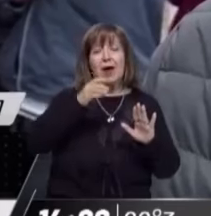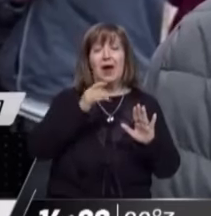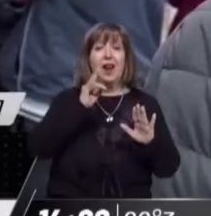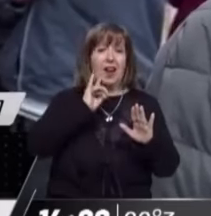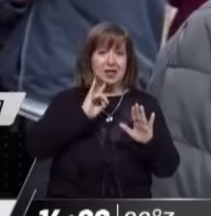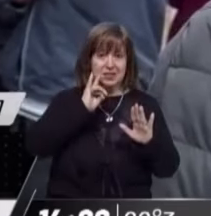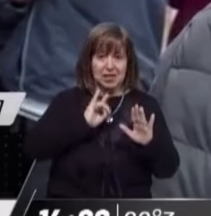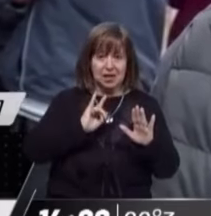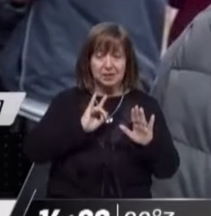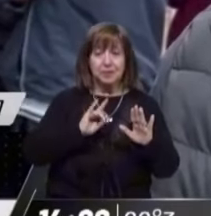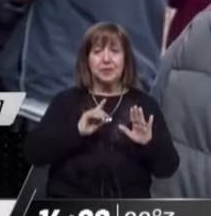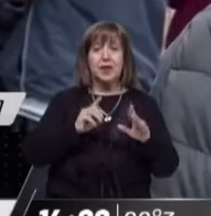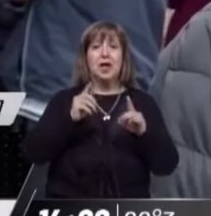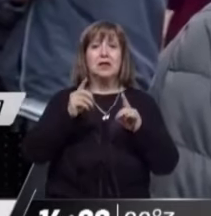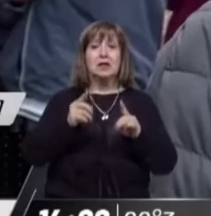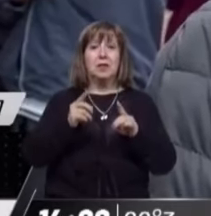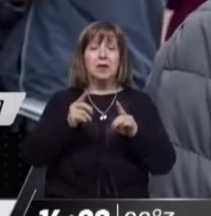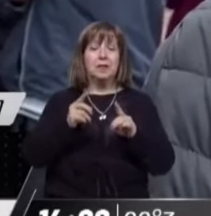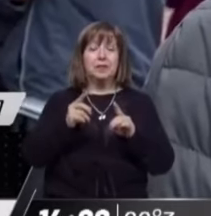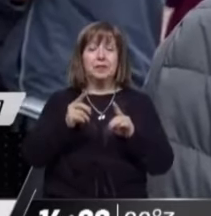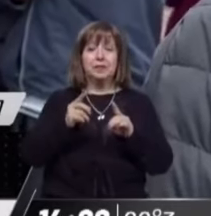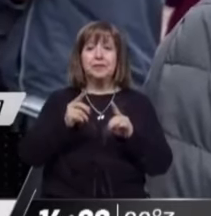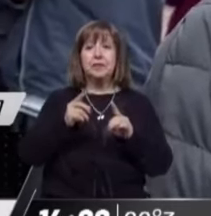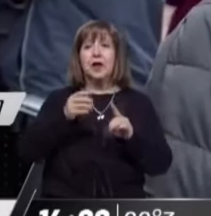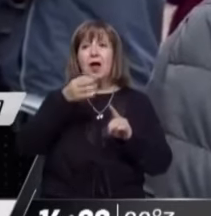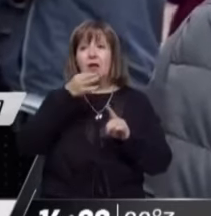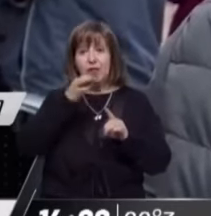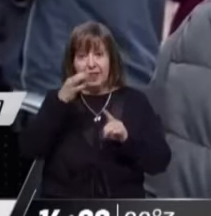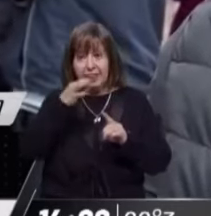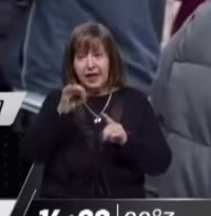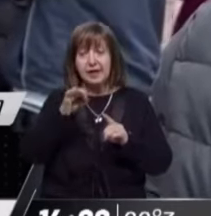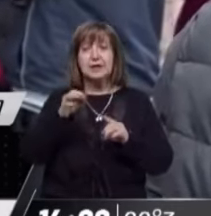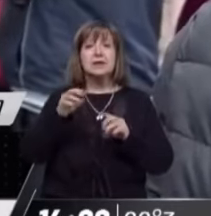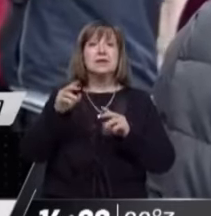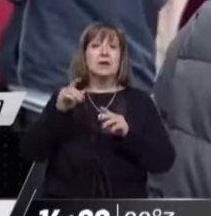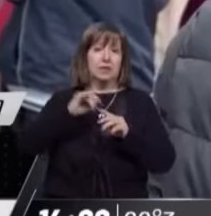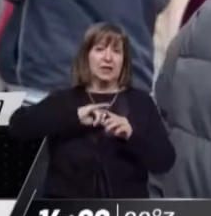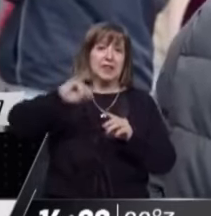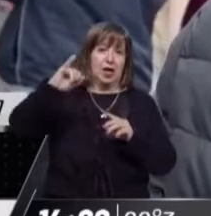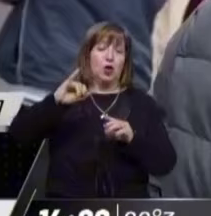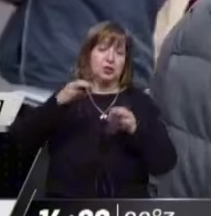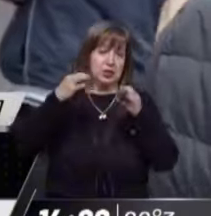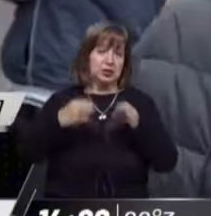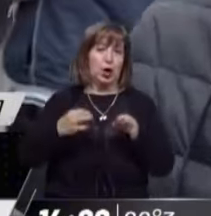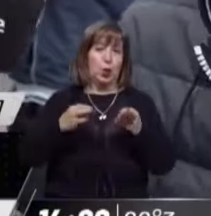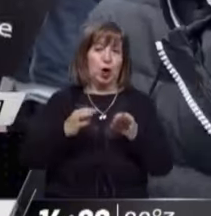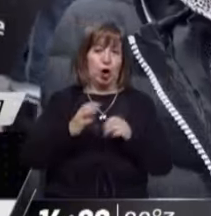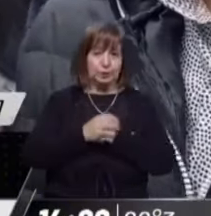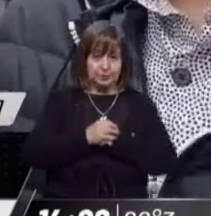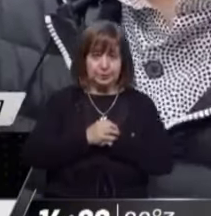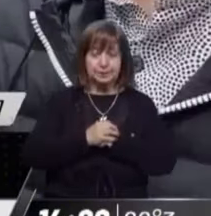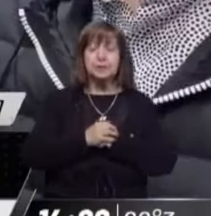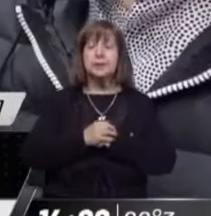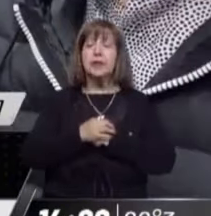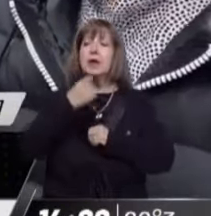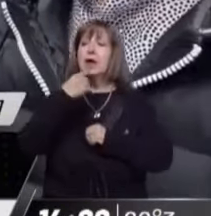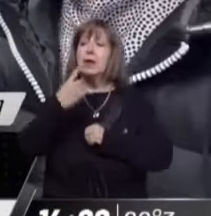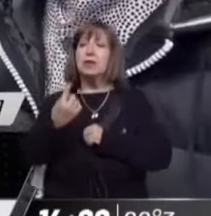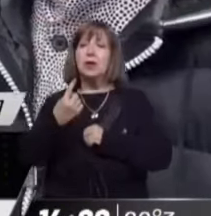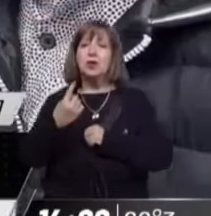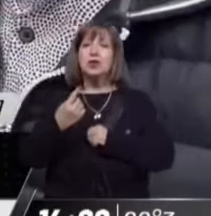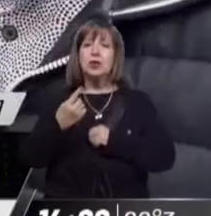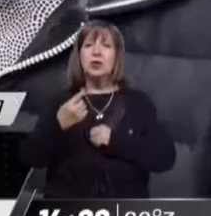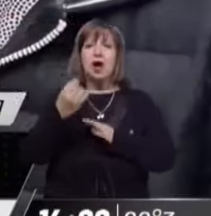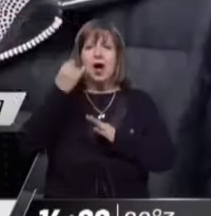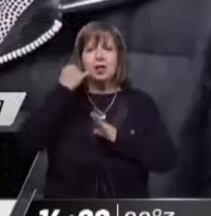Entonces, y también sugerirle que no lo hagan, porque lamentablemente van a ser demandados ante la justicia. Según lo que nos contaban recién, esto no es algo